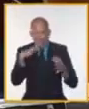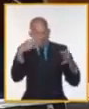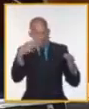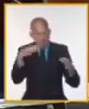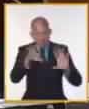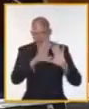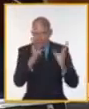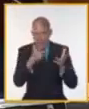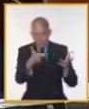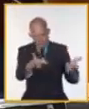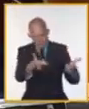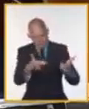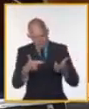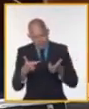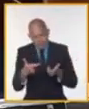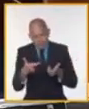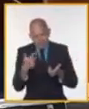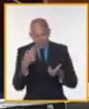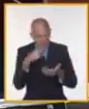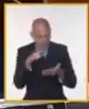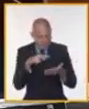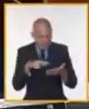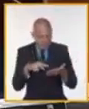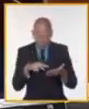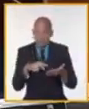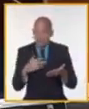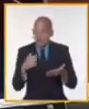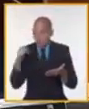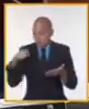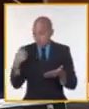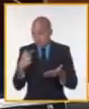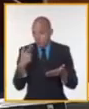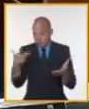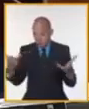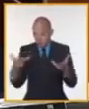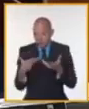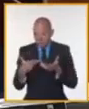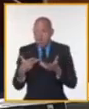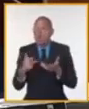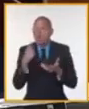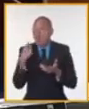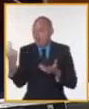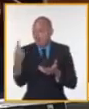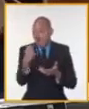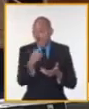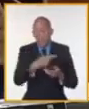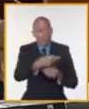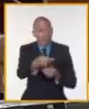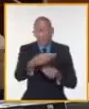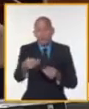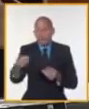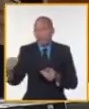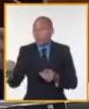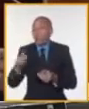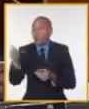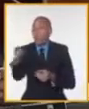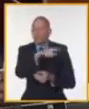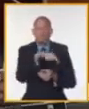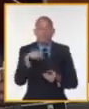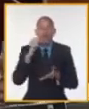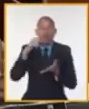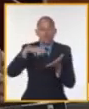esas indicaciones que dejan, llega a nuestras manos, a todos nosotros, y nos corresponde entonces darle seguimiento